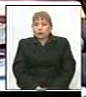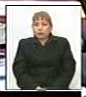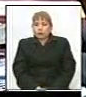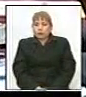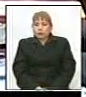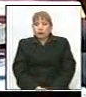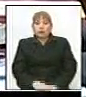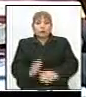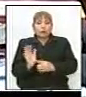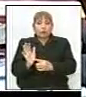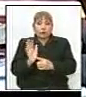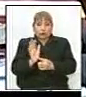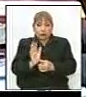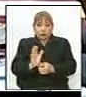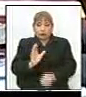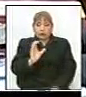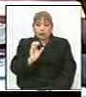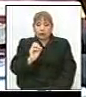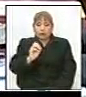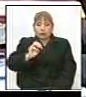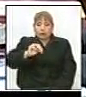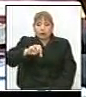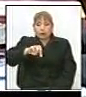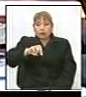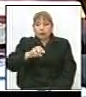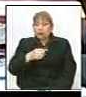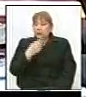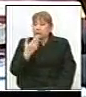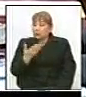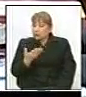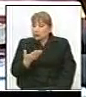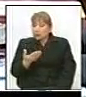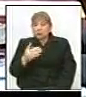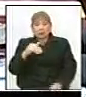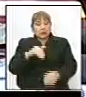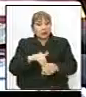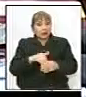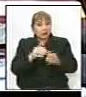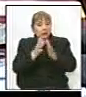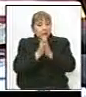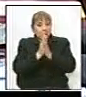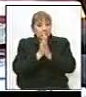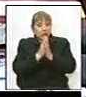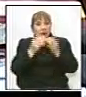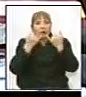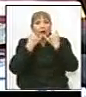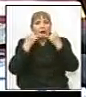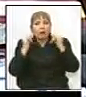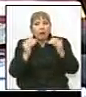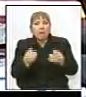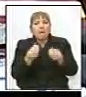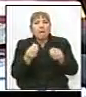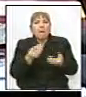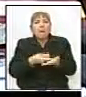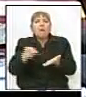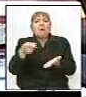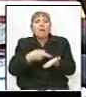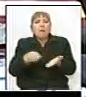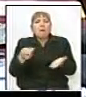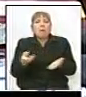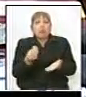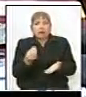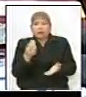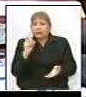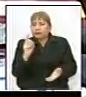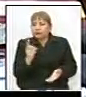de quien representa a la OMPE, porque si ya el jurado Nacional de Elecciones le ha pedido la información, ¿por qué no le ha remitido? Eso es lo primero